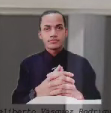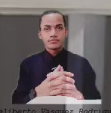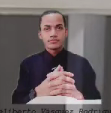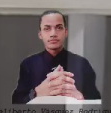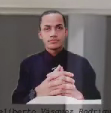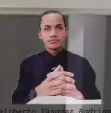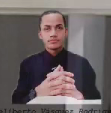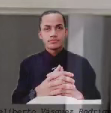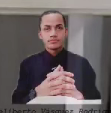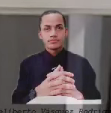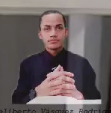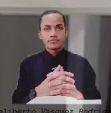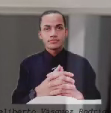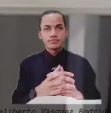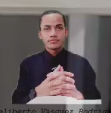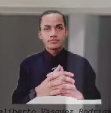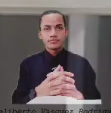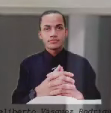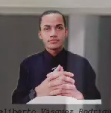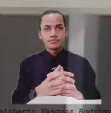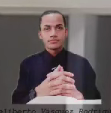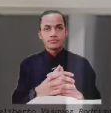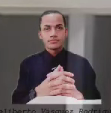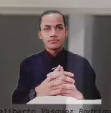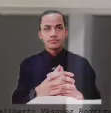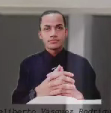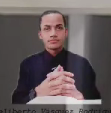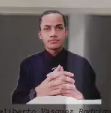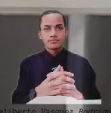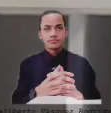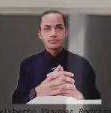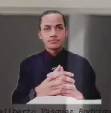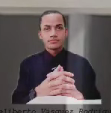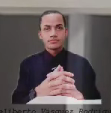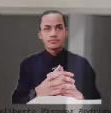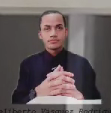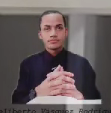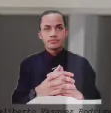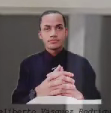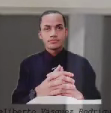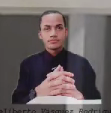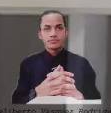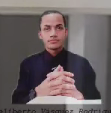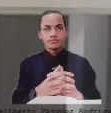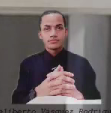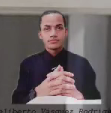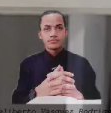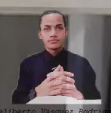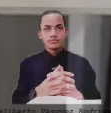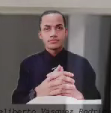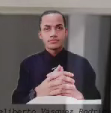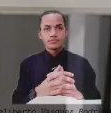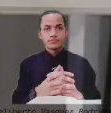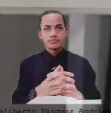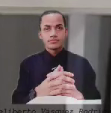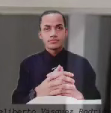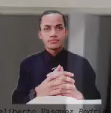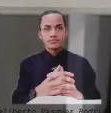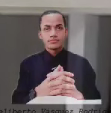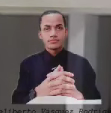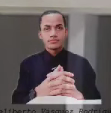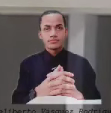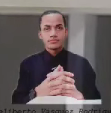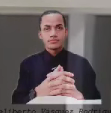completo. Los que nos muestra la paleontología son las enormes lagunas sistemáticas que han venido preocupando